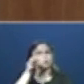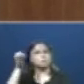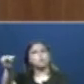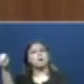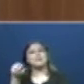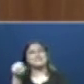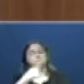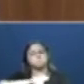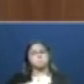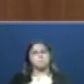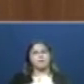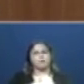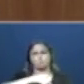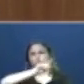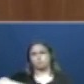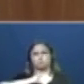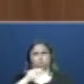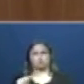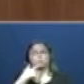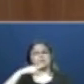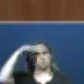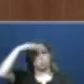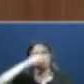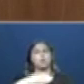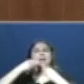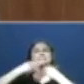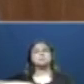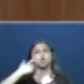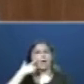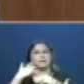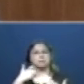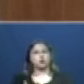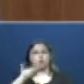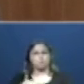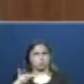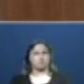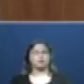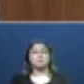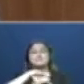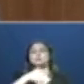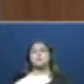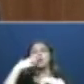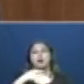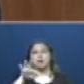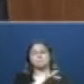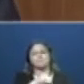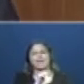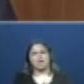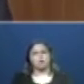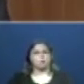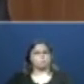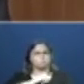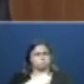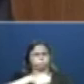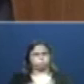enorme patrimonio natural y el rico patrimonio cultural histórico y artístico realidades que a su vez tienen un gran potencial para